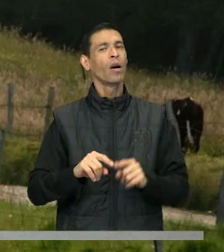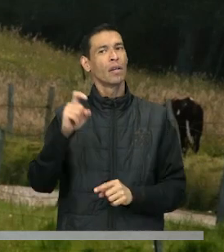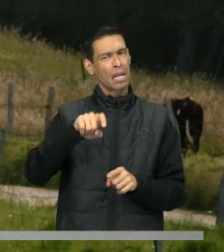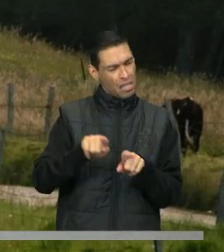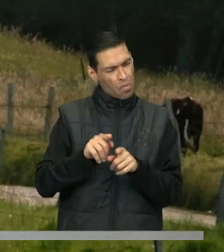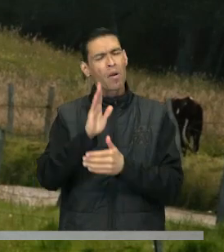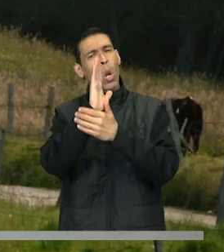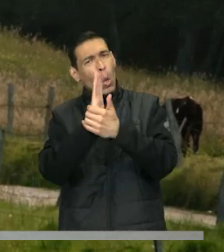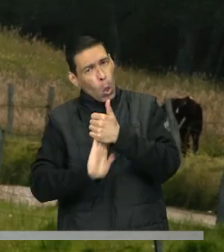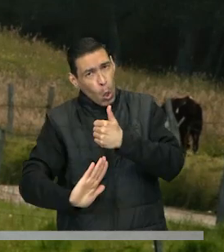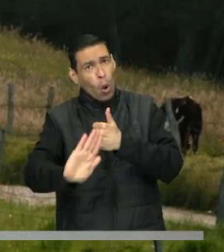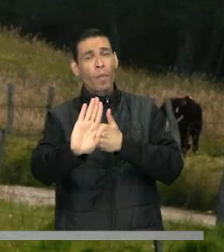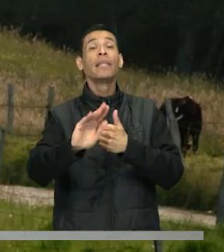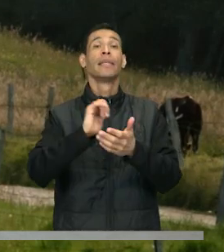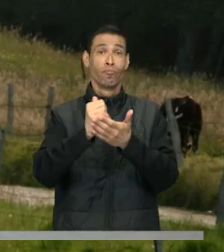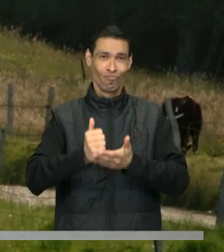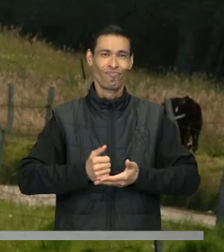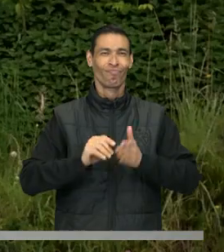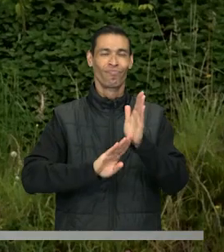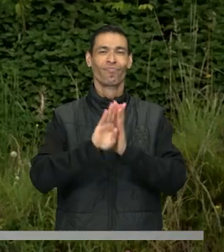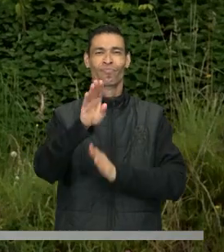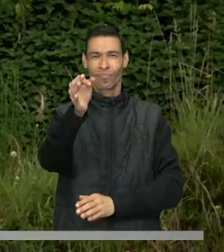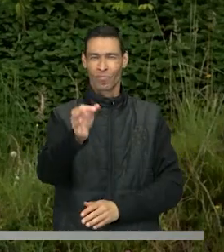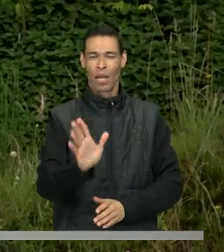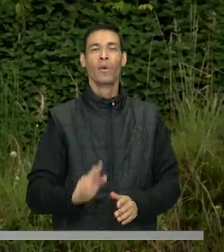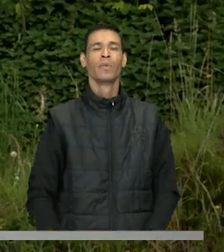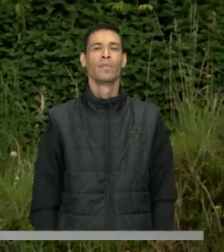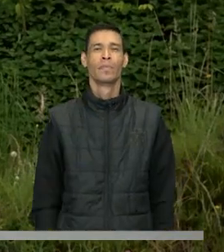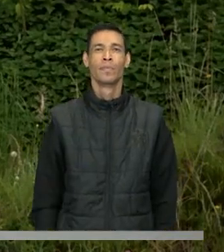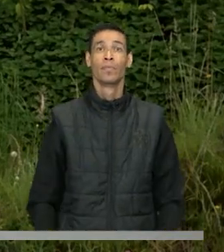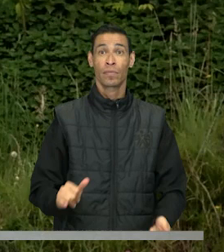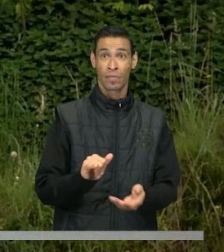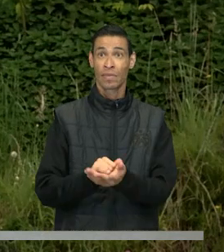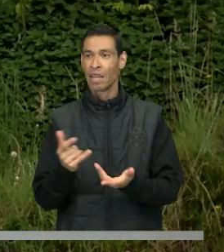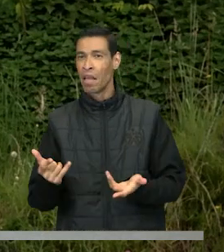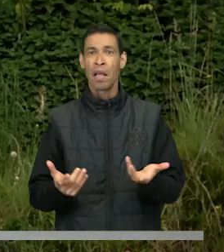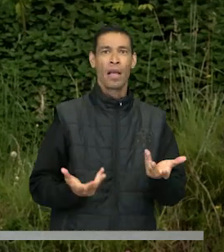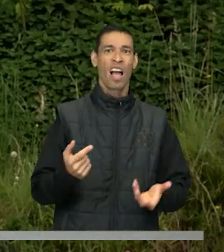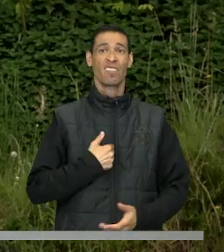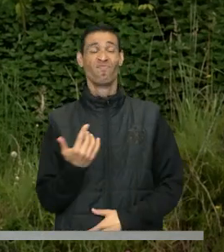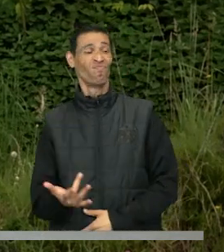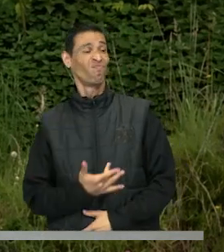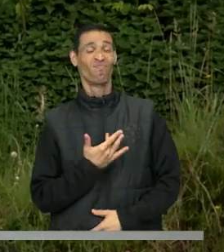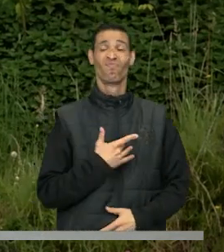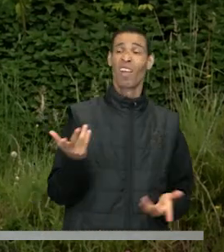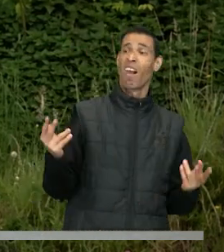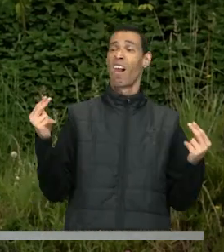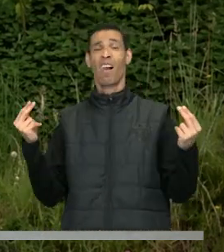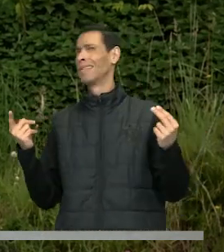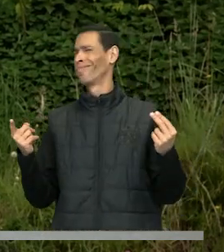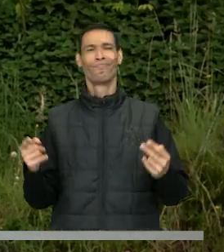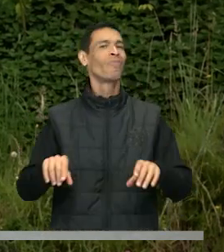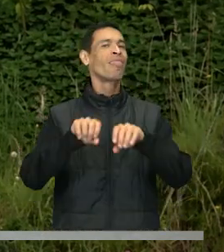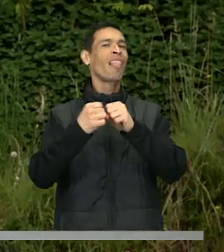la humildad y eso nos lleva muy lejos. Manejar la humildad, no estar con esos triunfalismos, porque yo creo que eso es nocivo. Eso